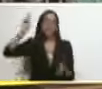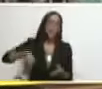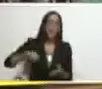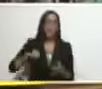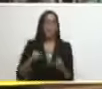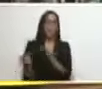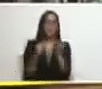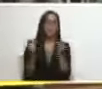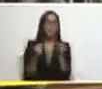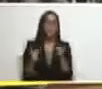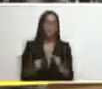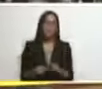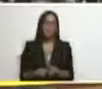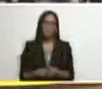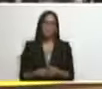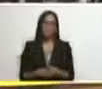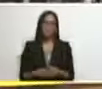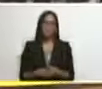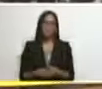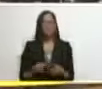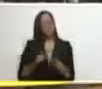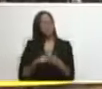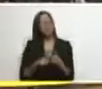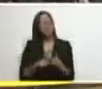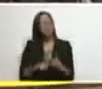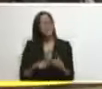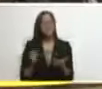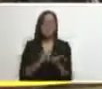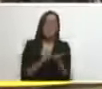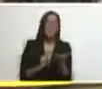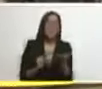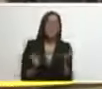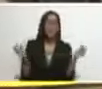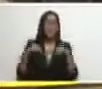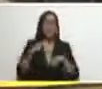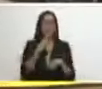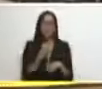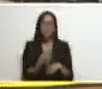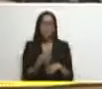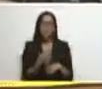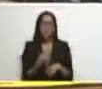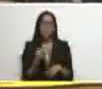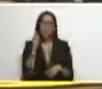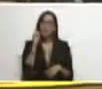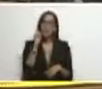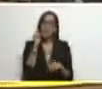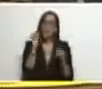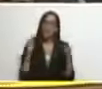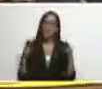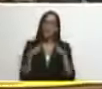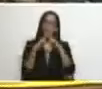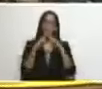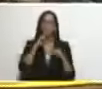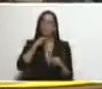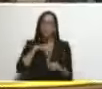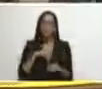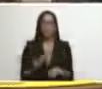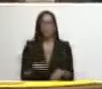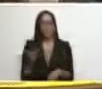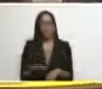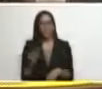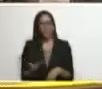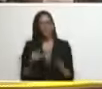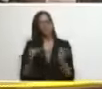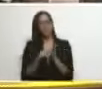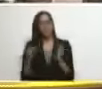hubiera negociado. Así que la firma del Acuerdo de Ginebra es un punto histórico de inflexión,